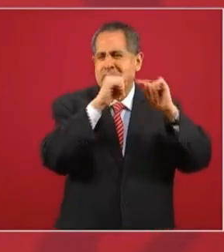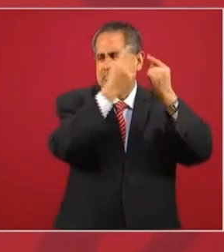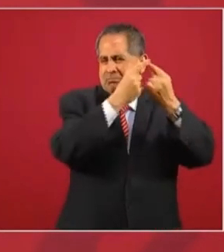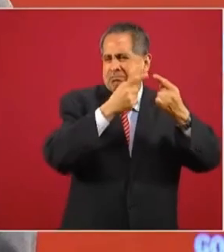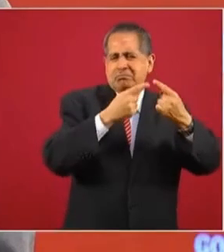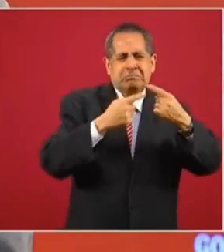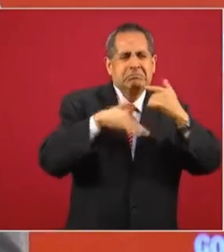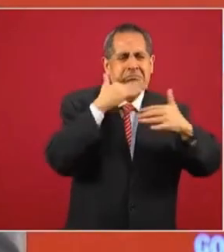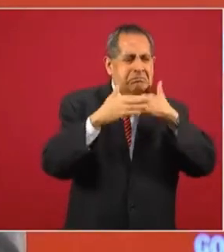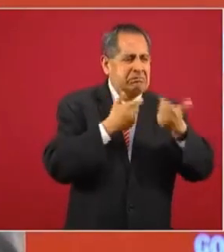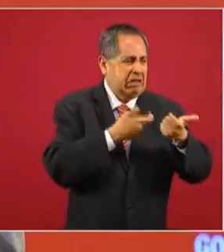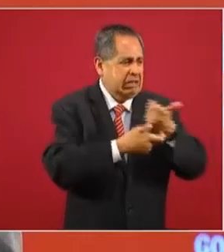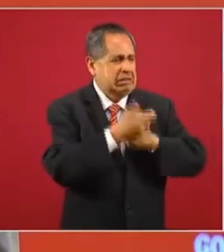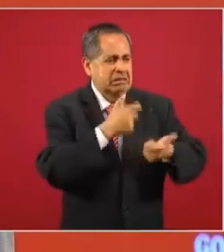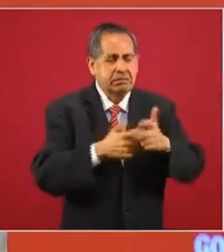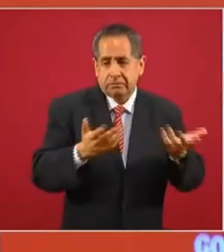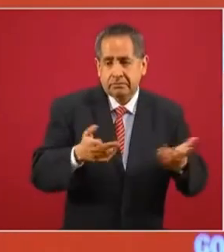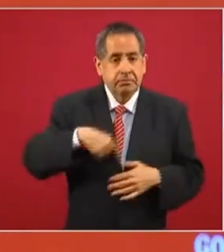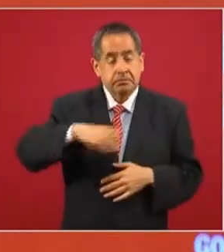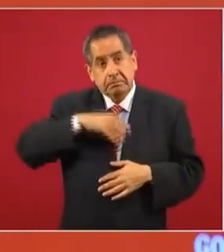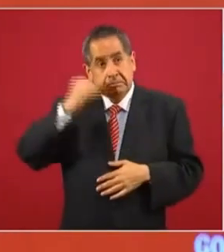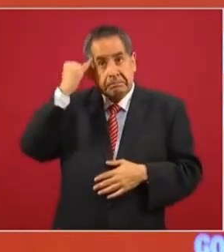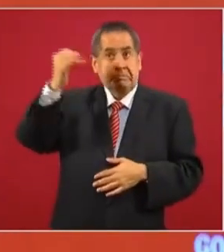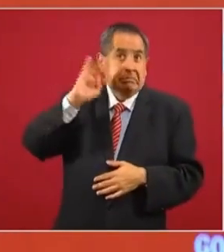Porque la gente imagina,